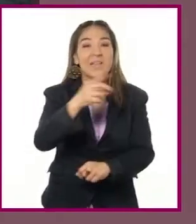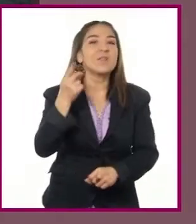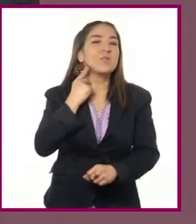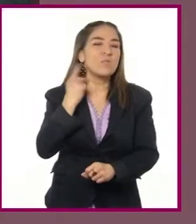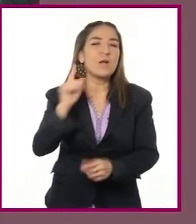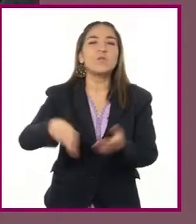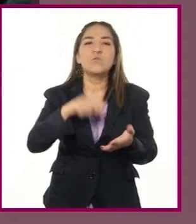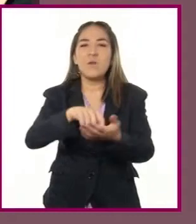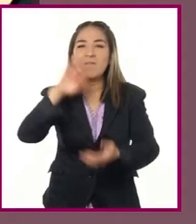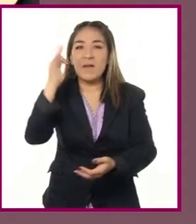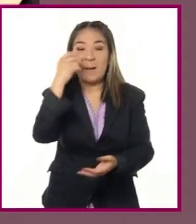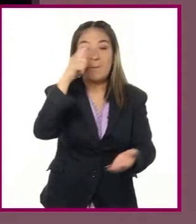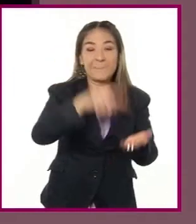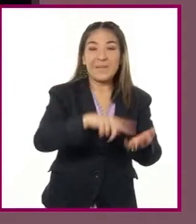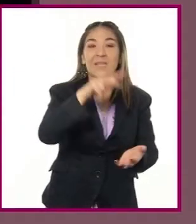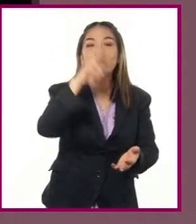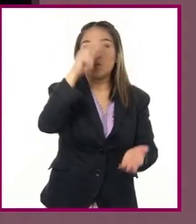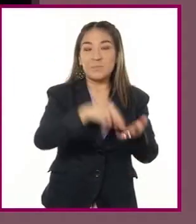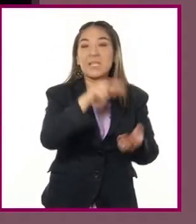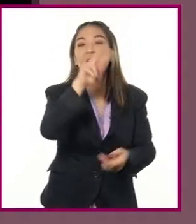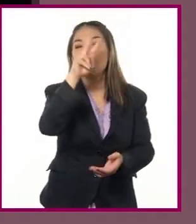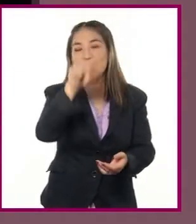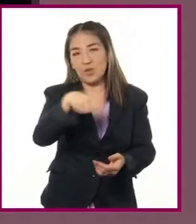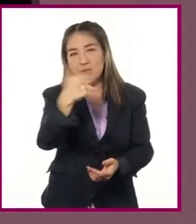de 2012 a 2015.